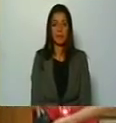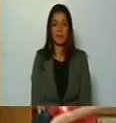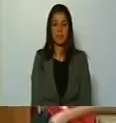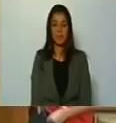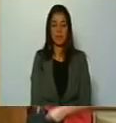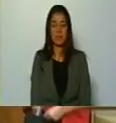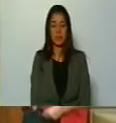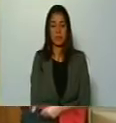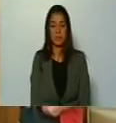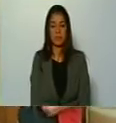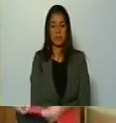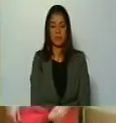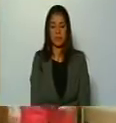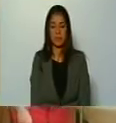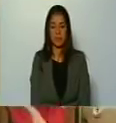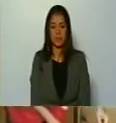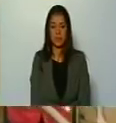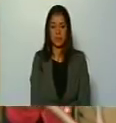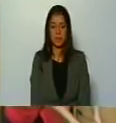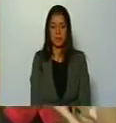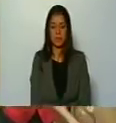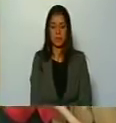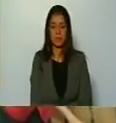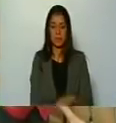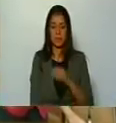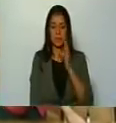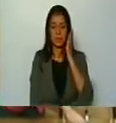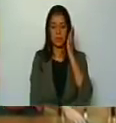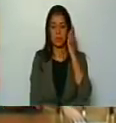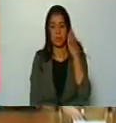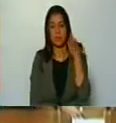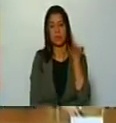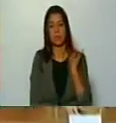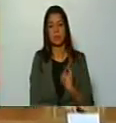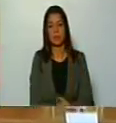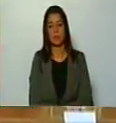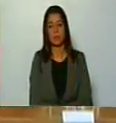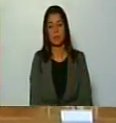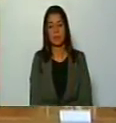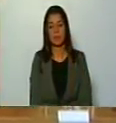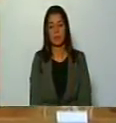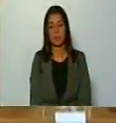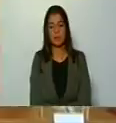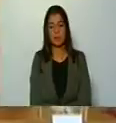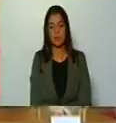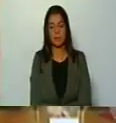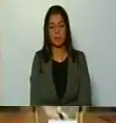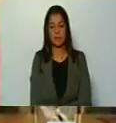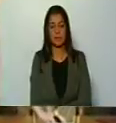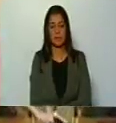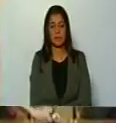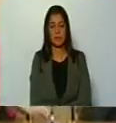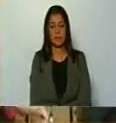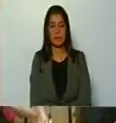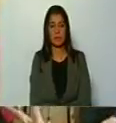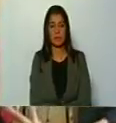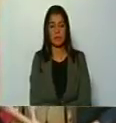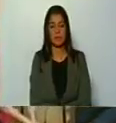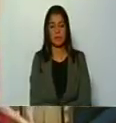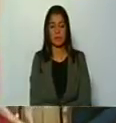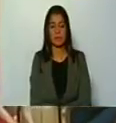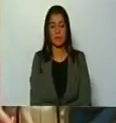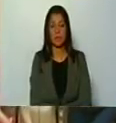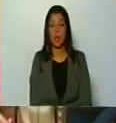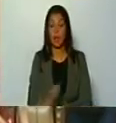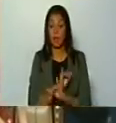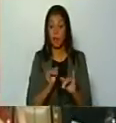Y bueno, ahí vemos claramente cuando son las 8 y 17 minutos de la noche. Acaba, por supuesto, de finalizar esta sesión